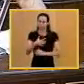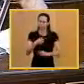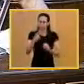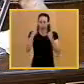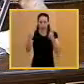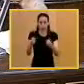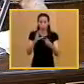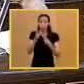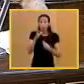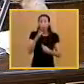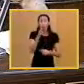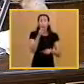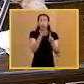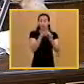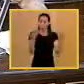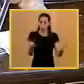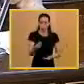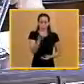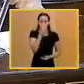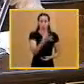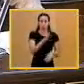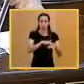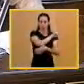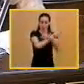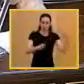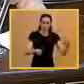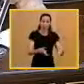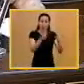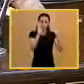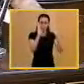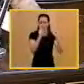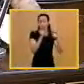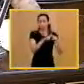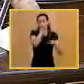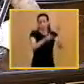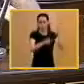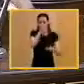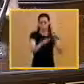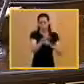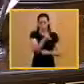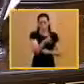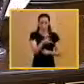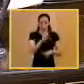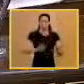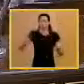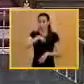bien de Galicia, de los derechos y libertades de los ciudadanos y los pueblos del Estado español. Muchas gracias.